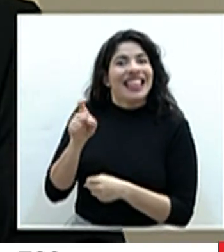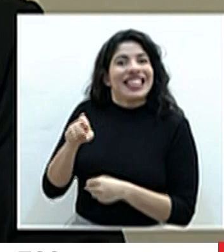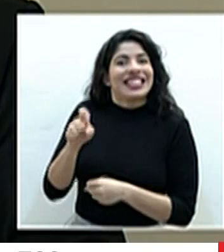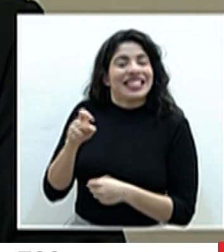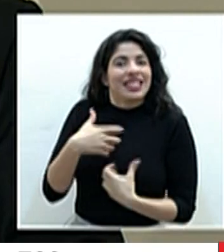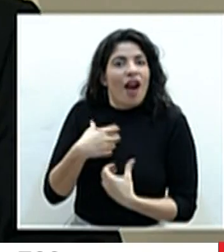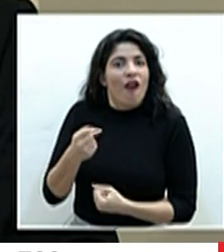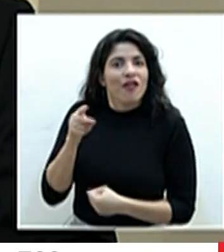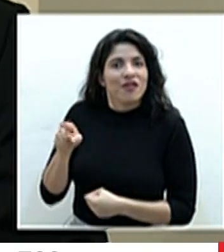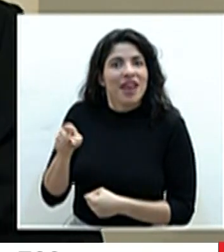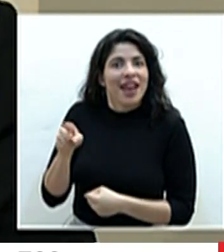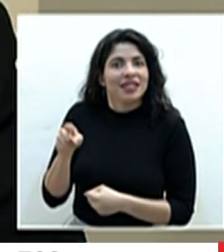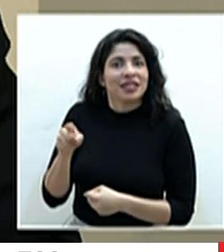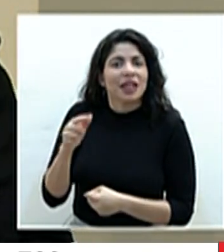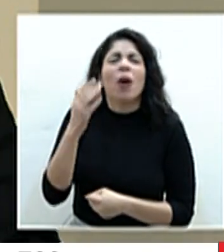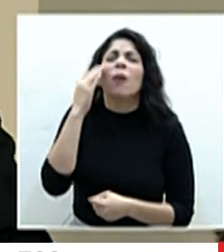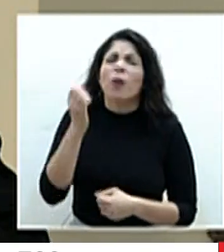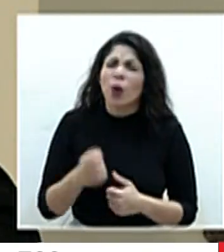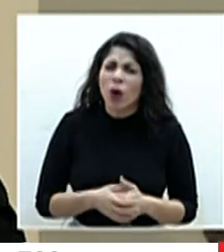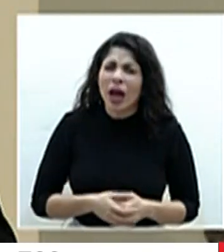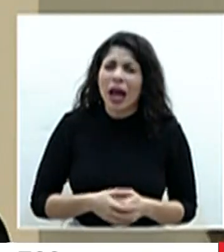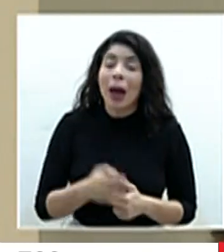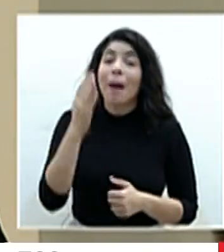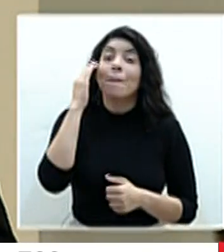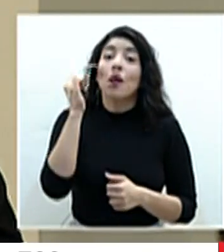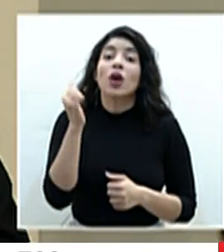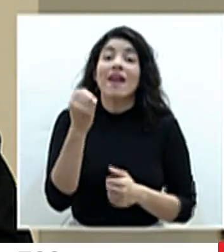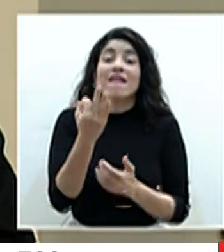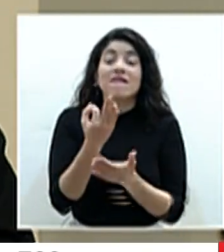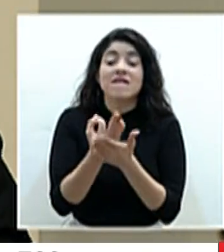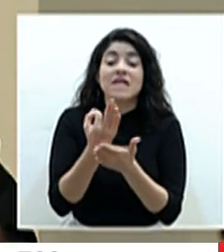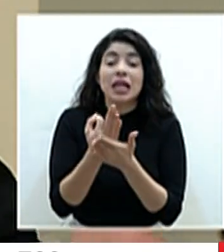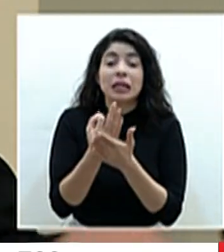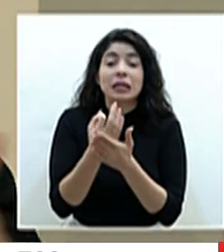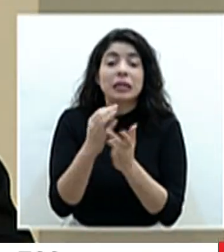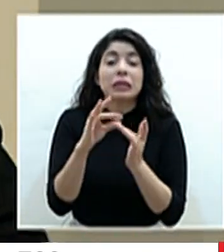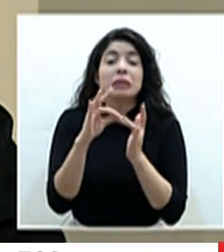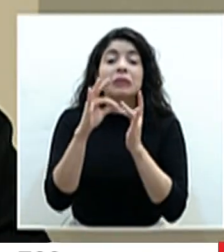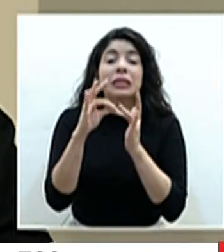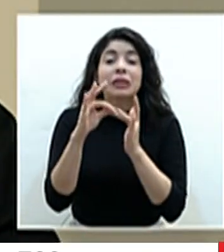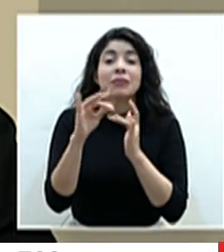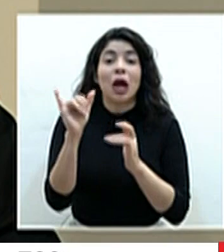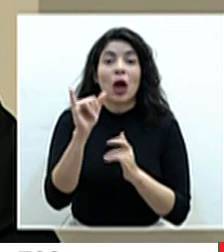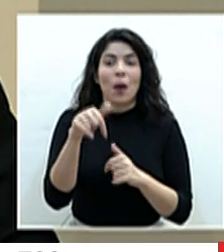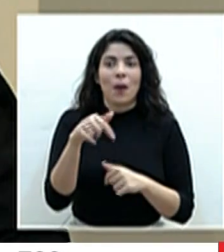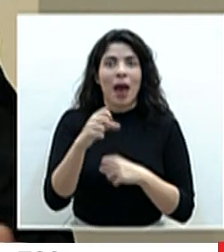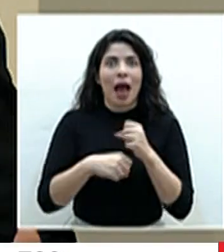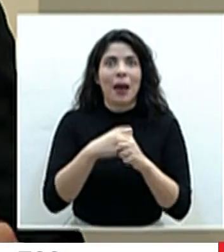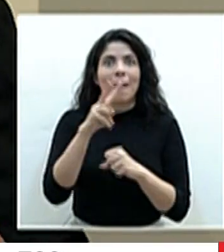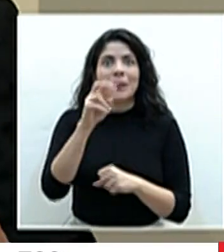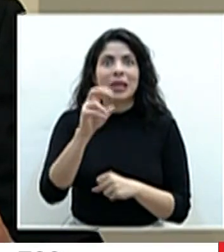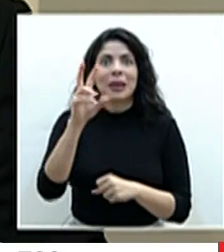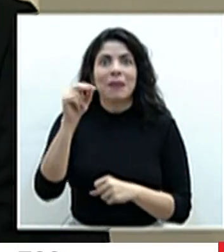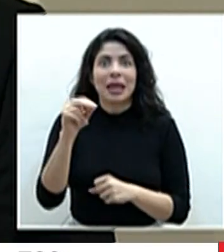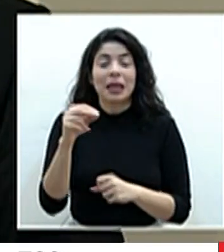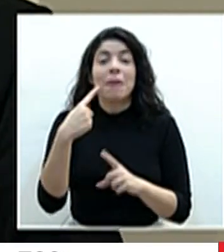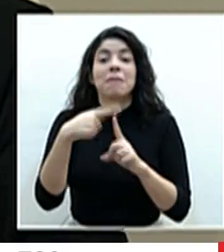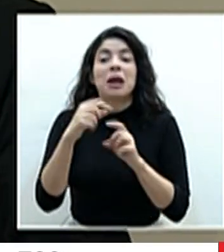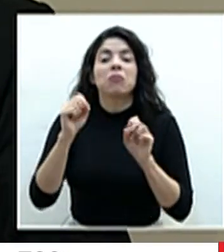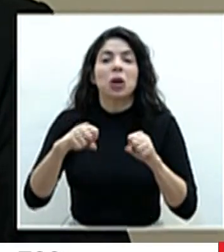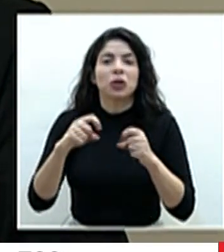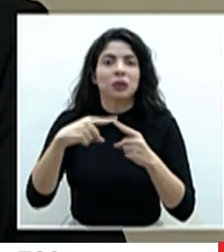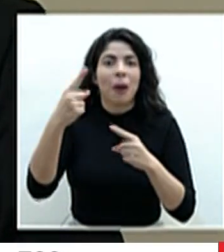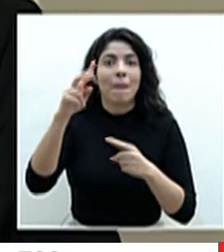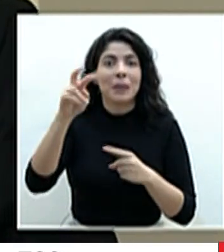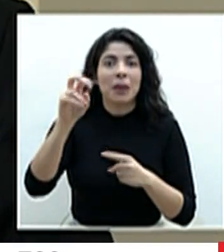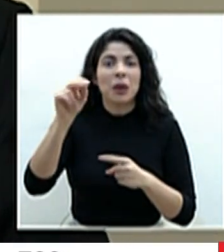que necesitamos. ¿Por qué? Porque nuestro mayor financiamiento, como se ha demostrado en el 2020 y probablemente en el